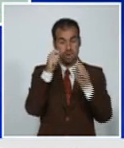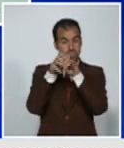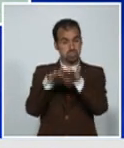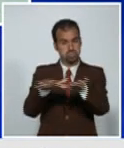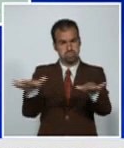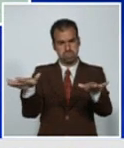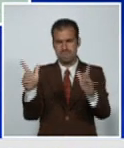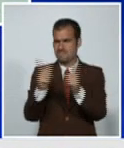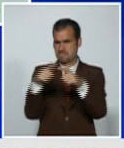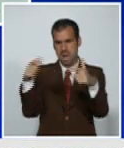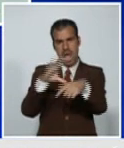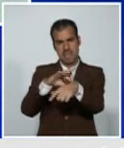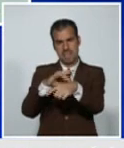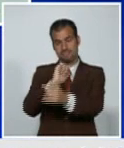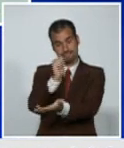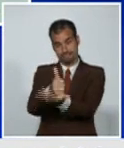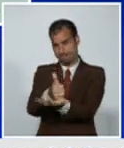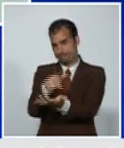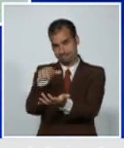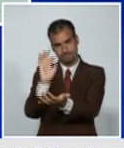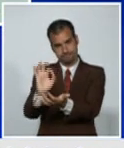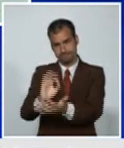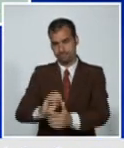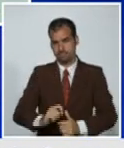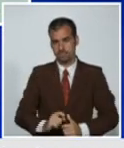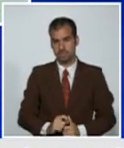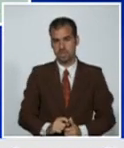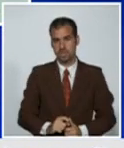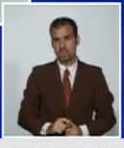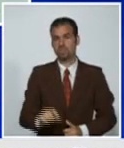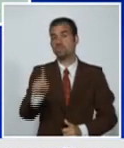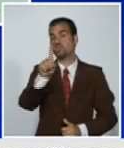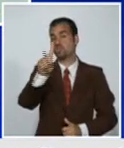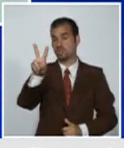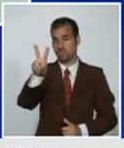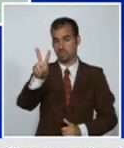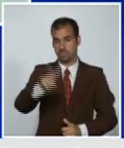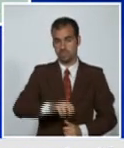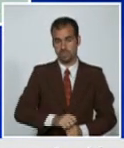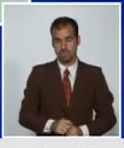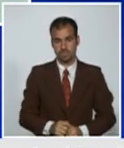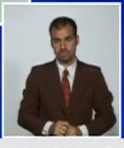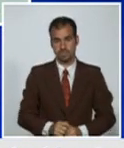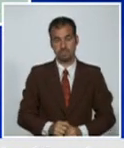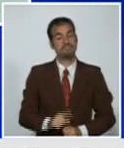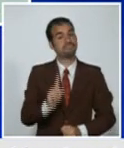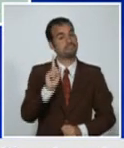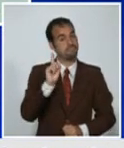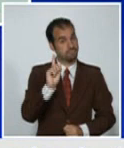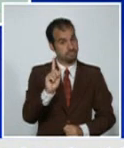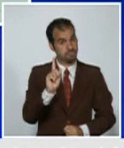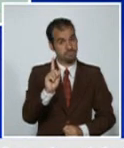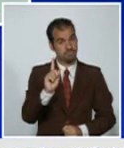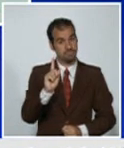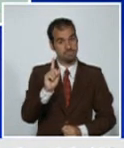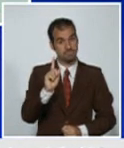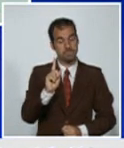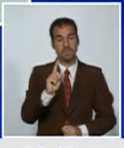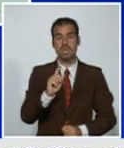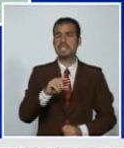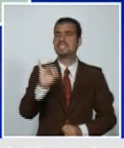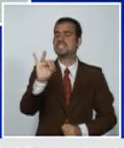en el municipio cabecera, con 12 en el día de ayer, pero 7 de sus 8